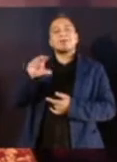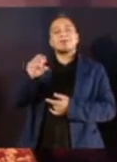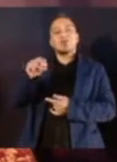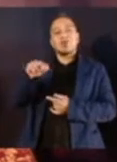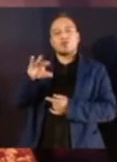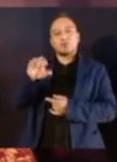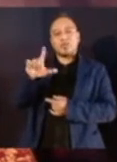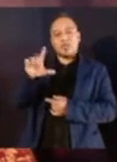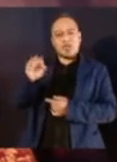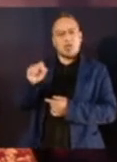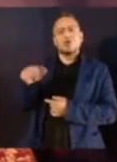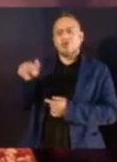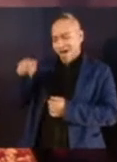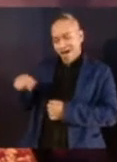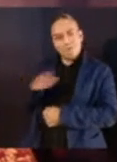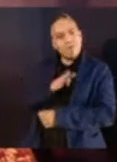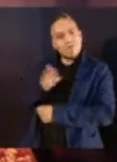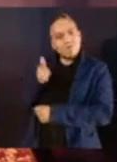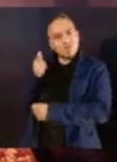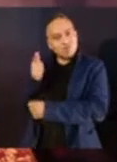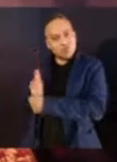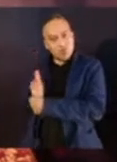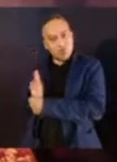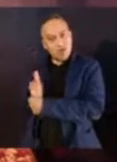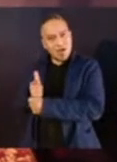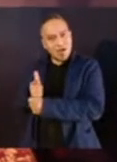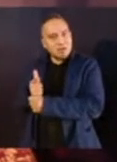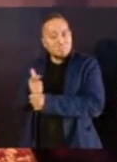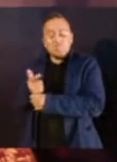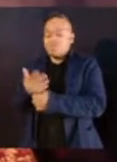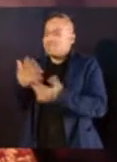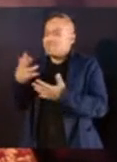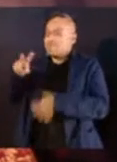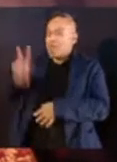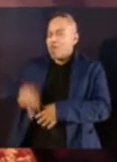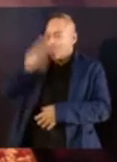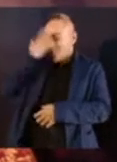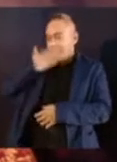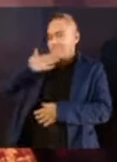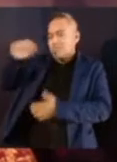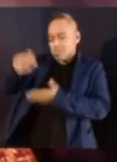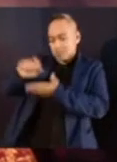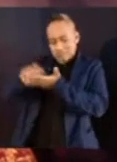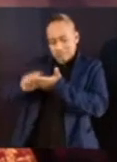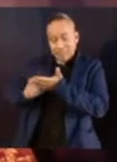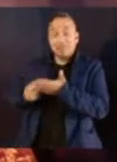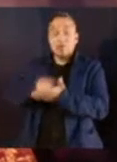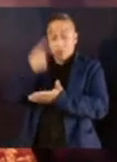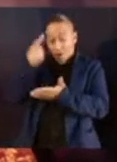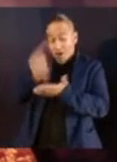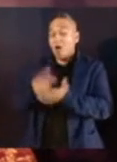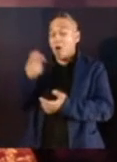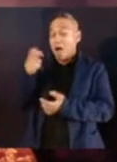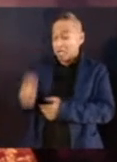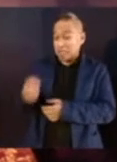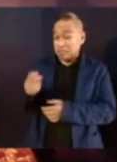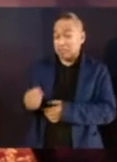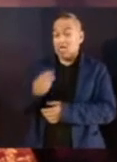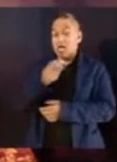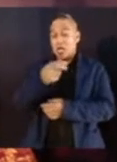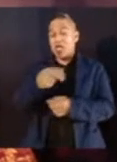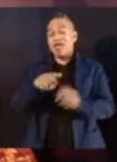literario, yo creo que literariamente es la obra más lograda de él, como su